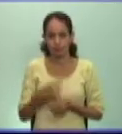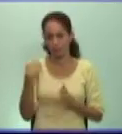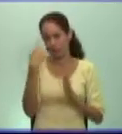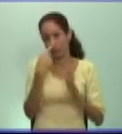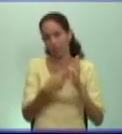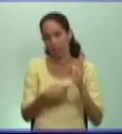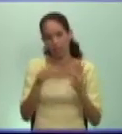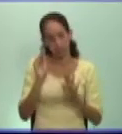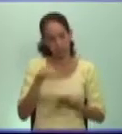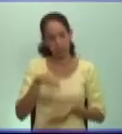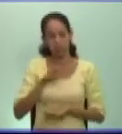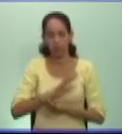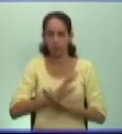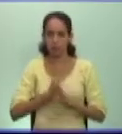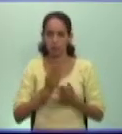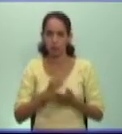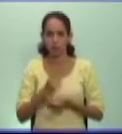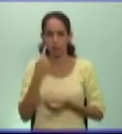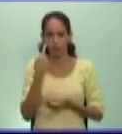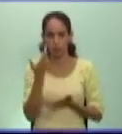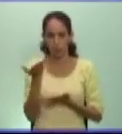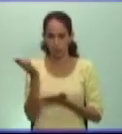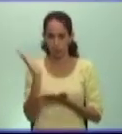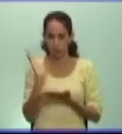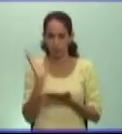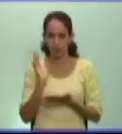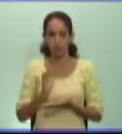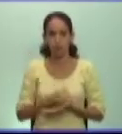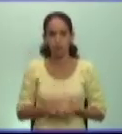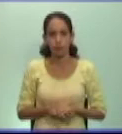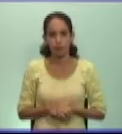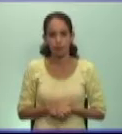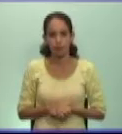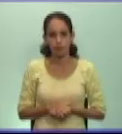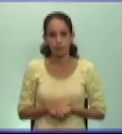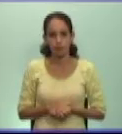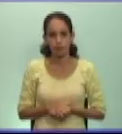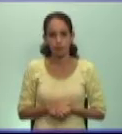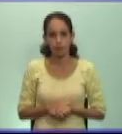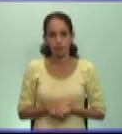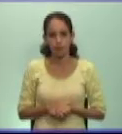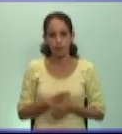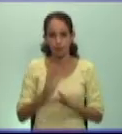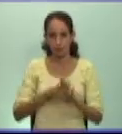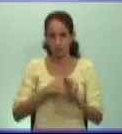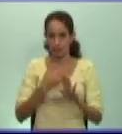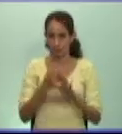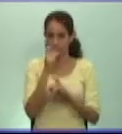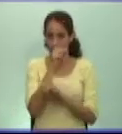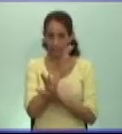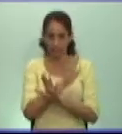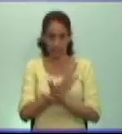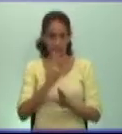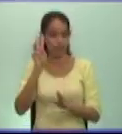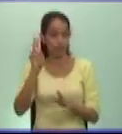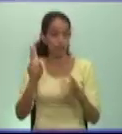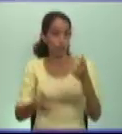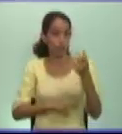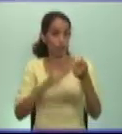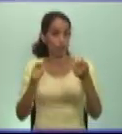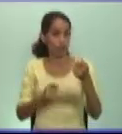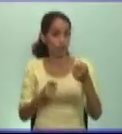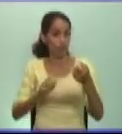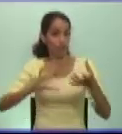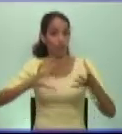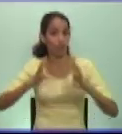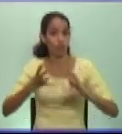esta actuación. Volvemos a pantalla, porque hay cosas que debemos trabajar. Después de terminada la Segunda Guerra Mundial, ustedes conocen